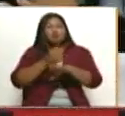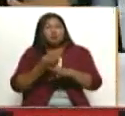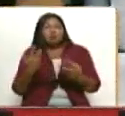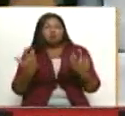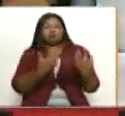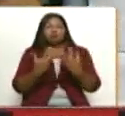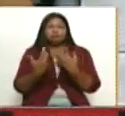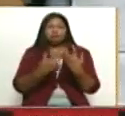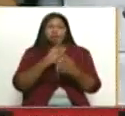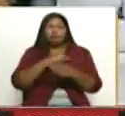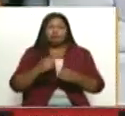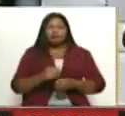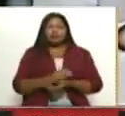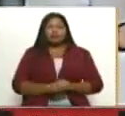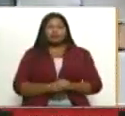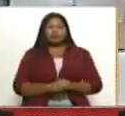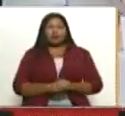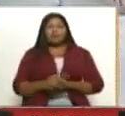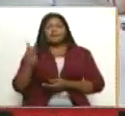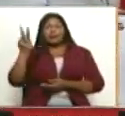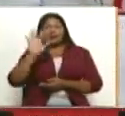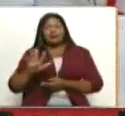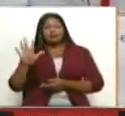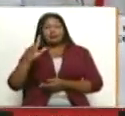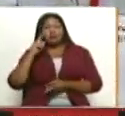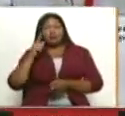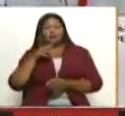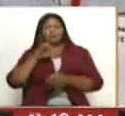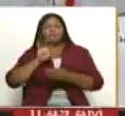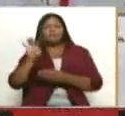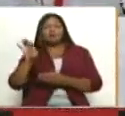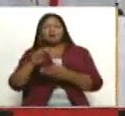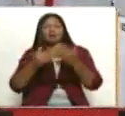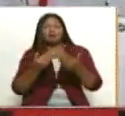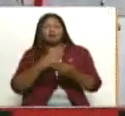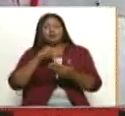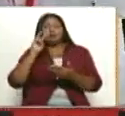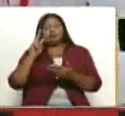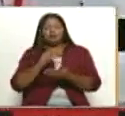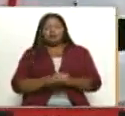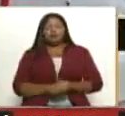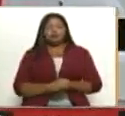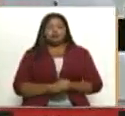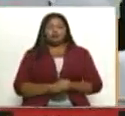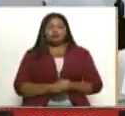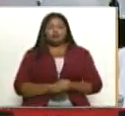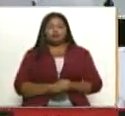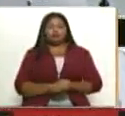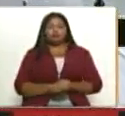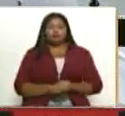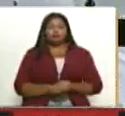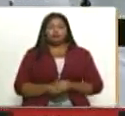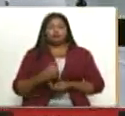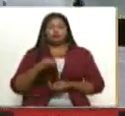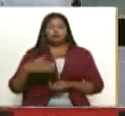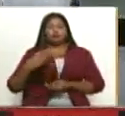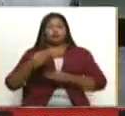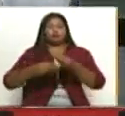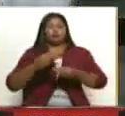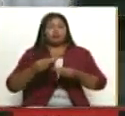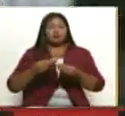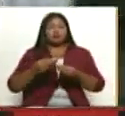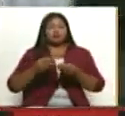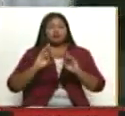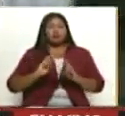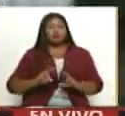conflicto. Venezuela, como país garante, apoya en todas sus posibilidades, sin